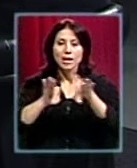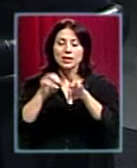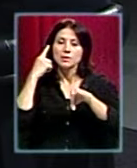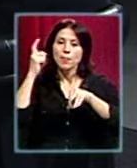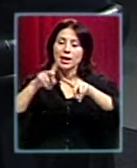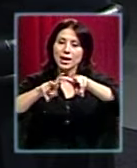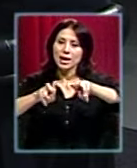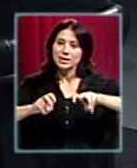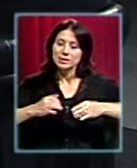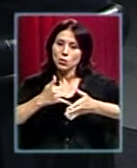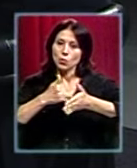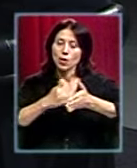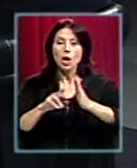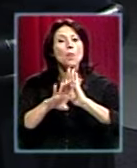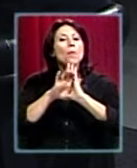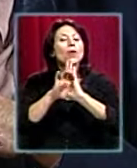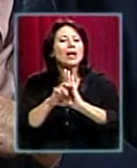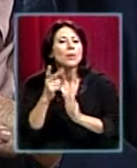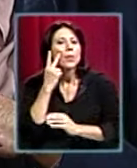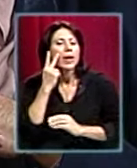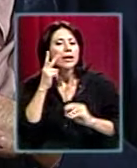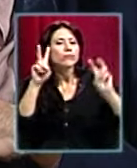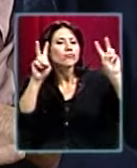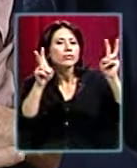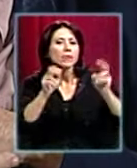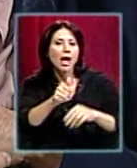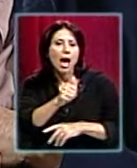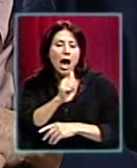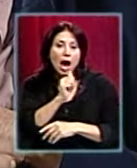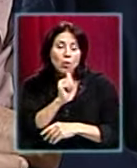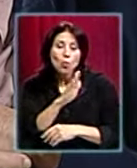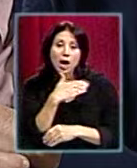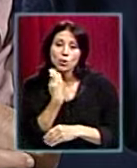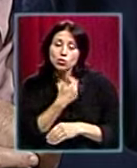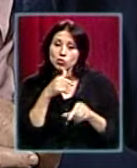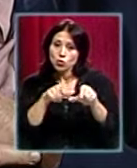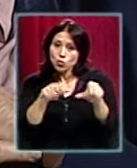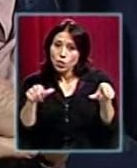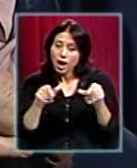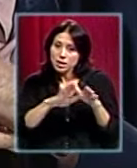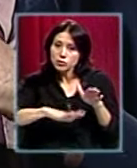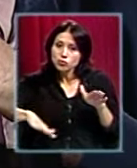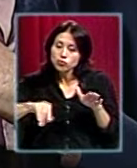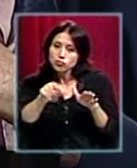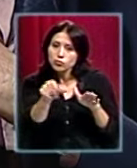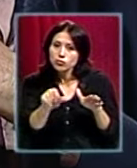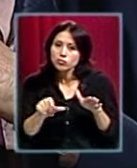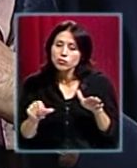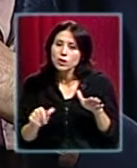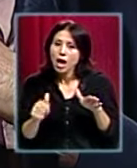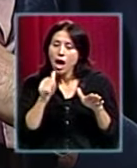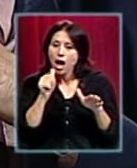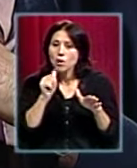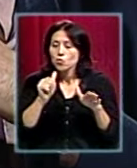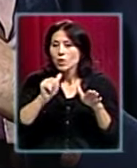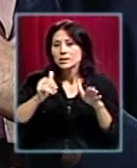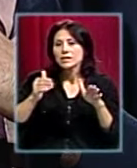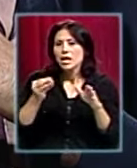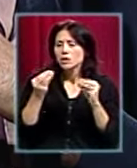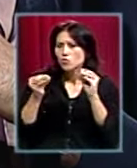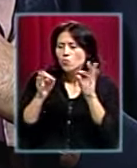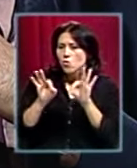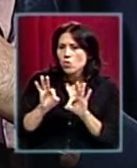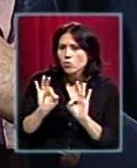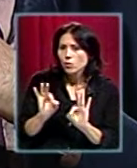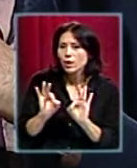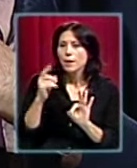por ejemplo, en el recurso hídrico, qué tan vulnerables son nuestros acuíferos, nuestras diferentes cuencas, para tomar medidas